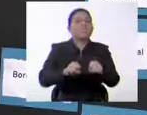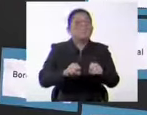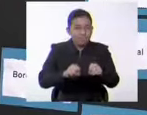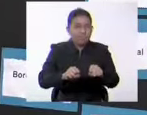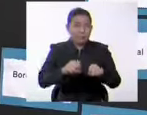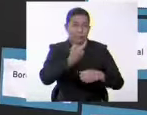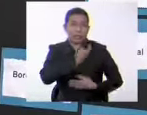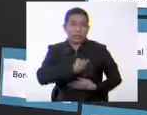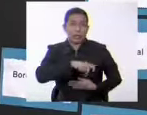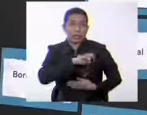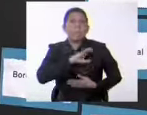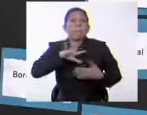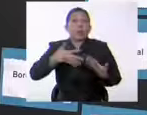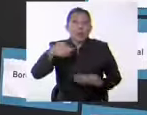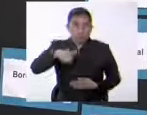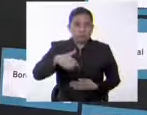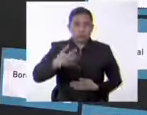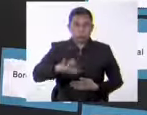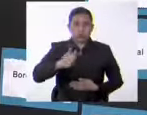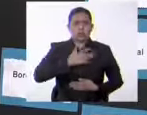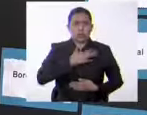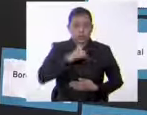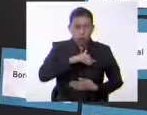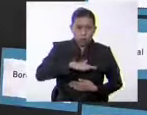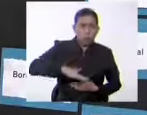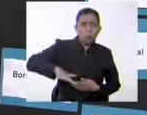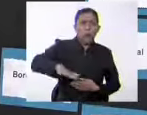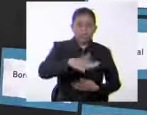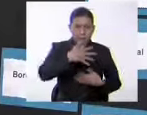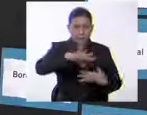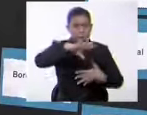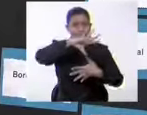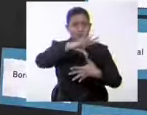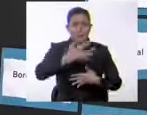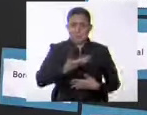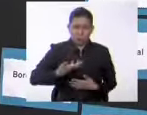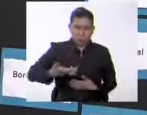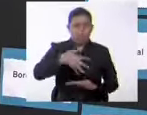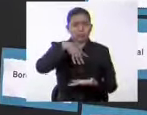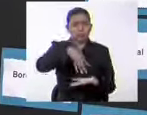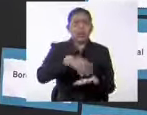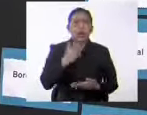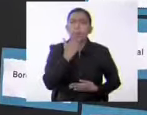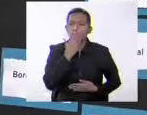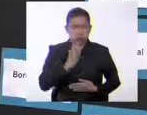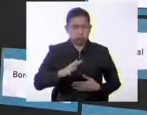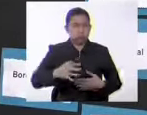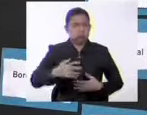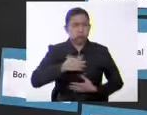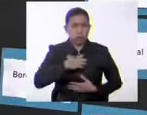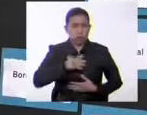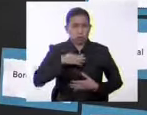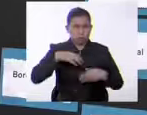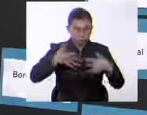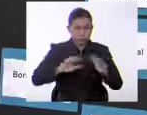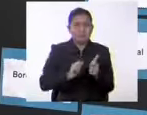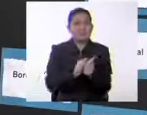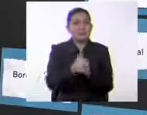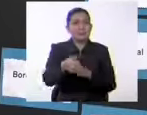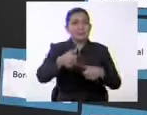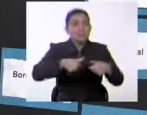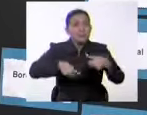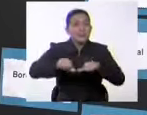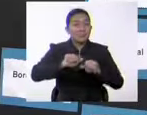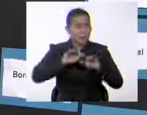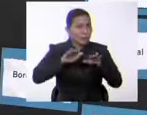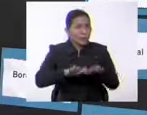nosotros teníamos este territorio, ya existía, como tú lo dijiste, y nuestros indígenas tenían muchos adelantos científicos, por